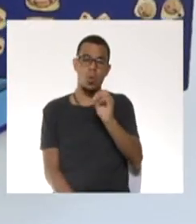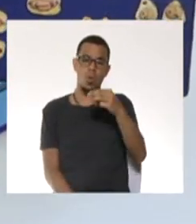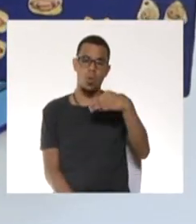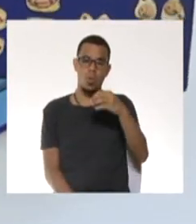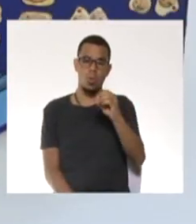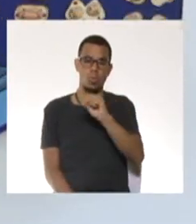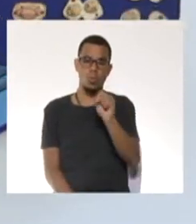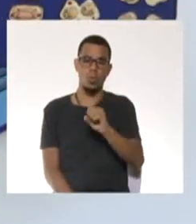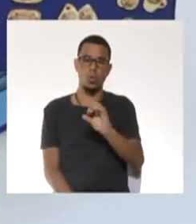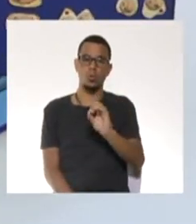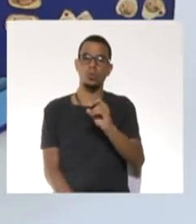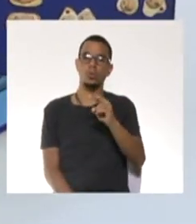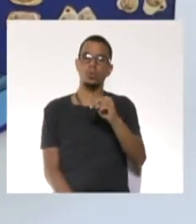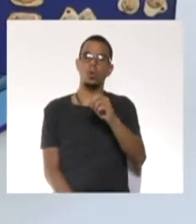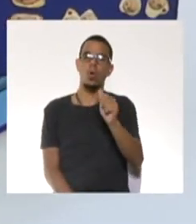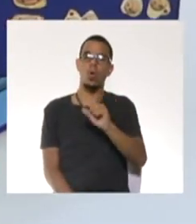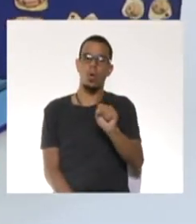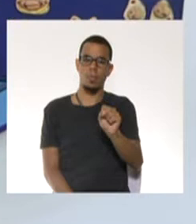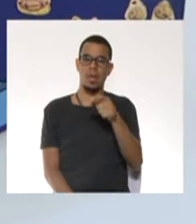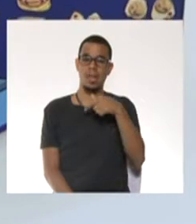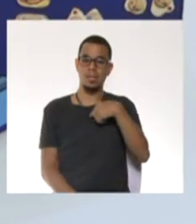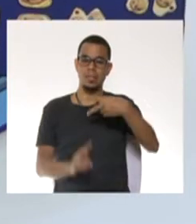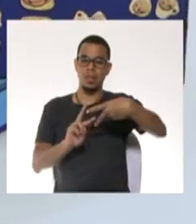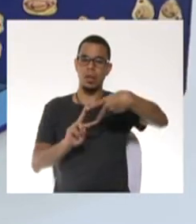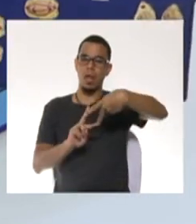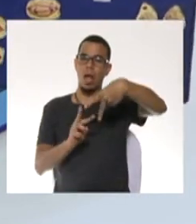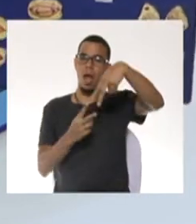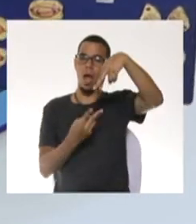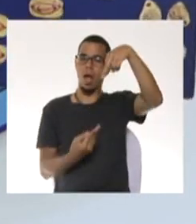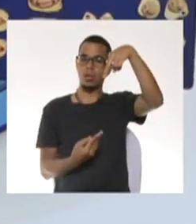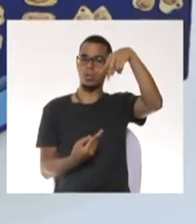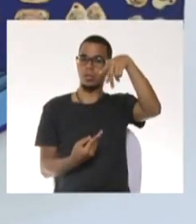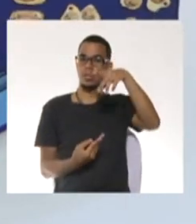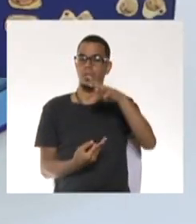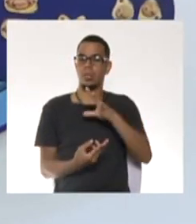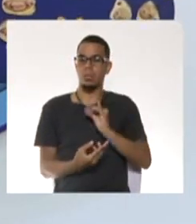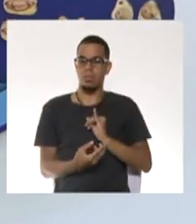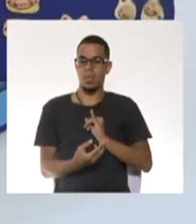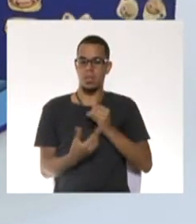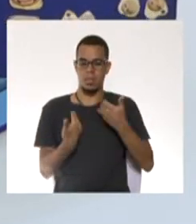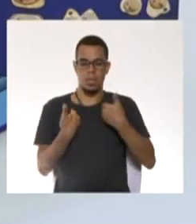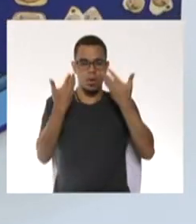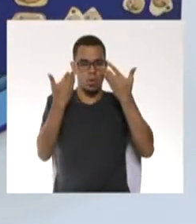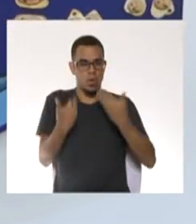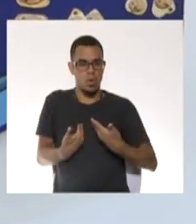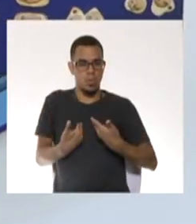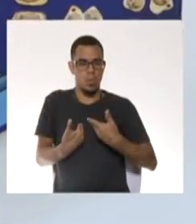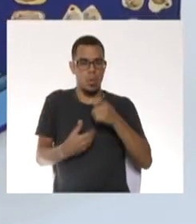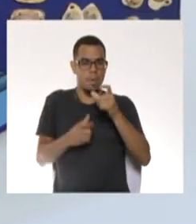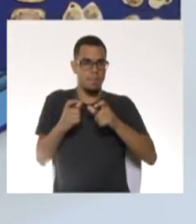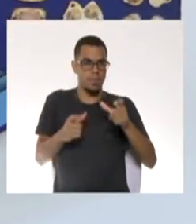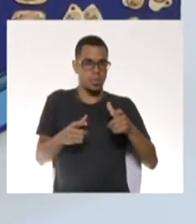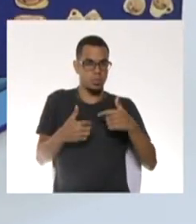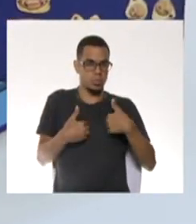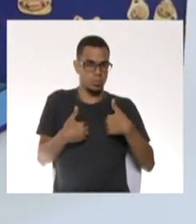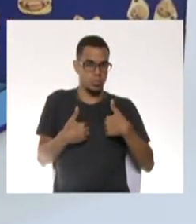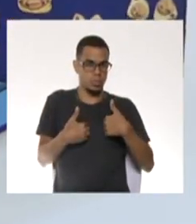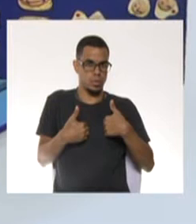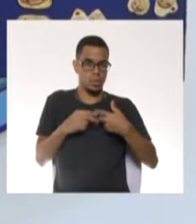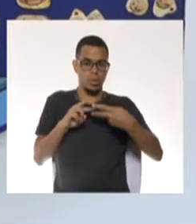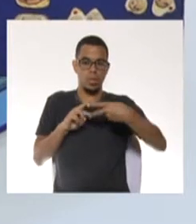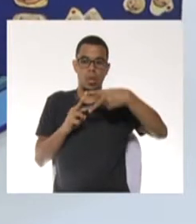el ADN. El ADN es el que lleva la información genética de cada individuo. ¿Por qué está formado el ADN? El ADN está formado por 4